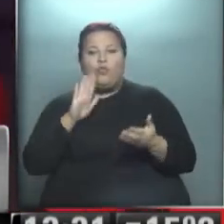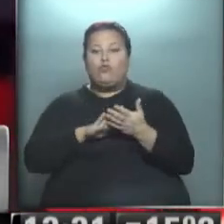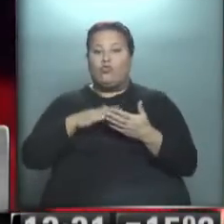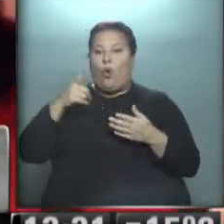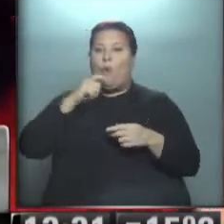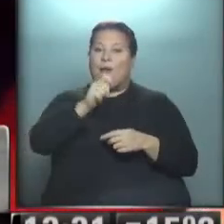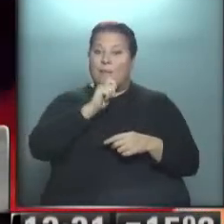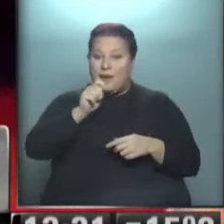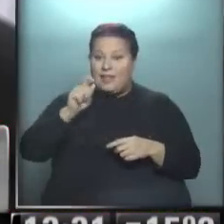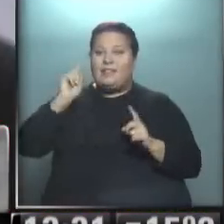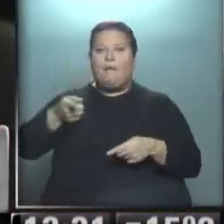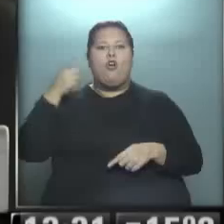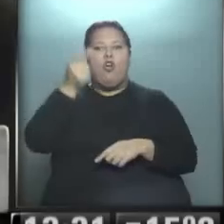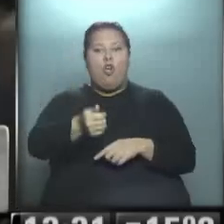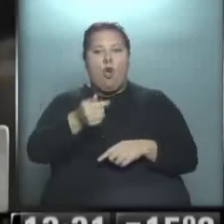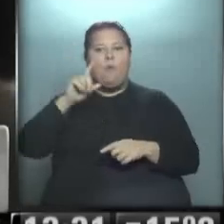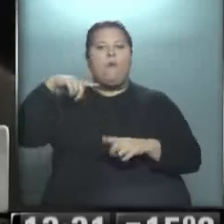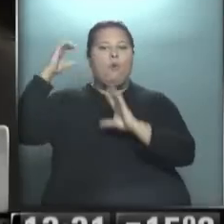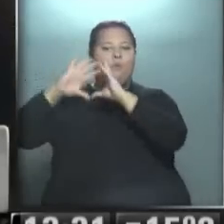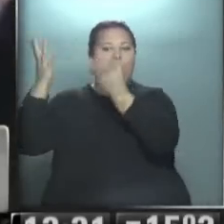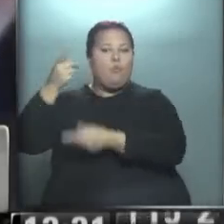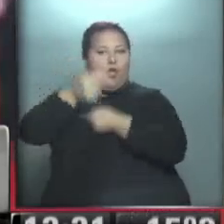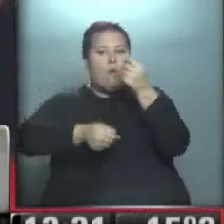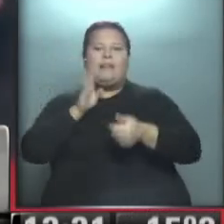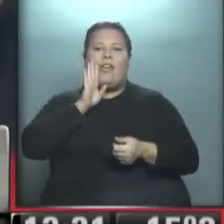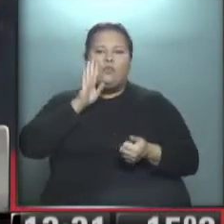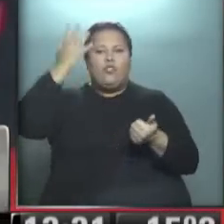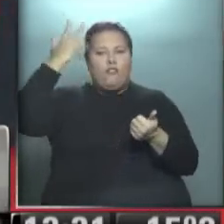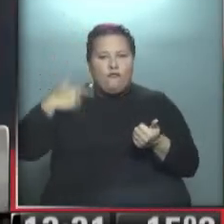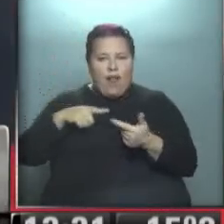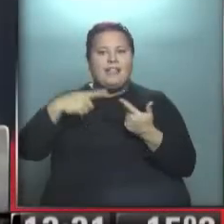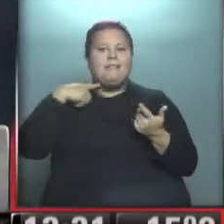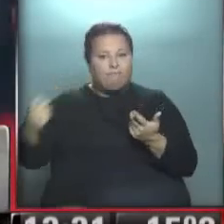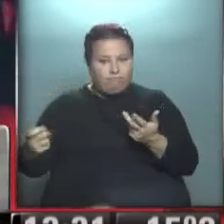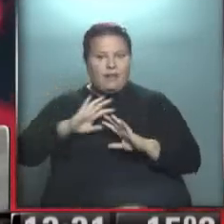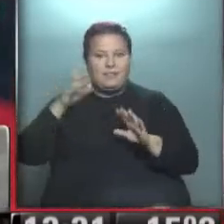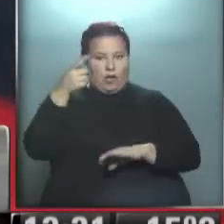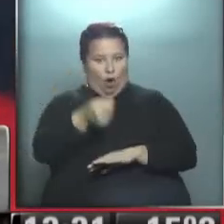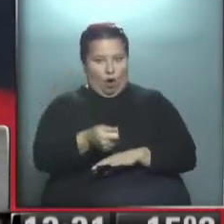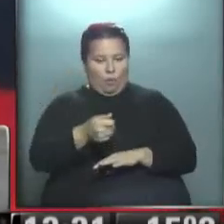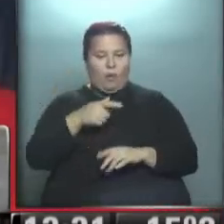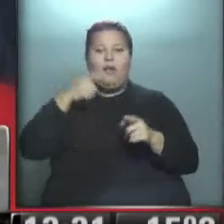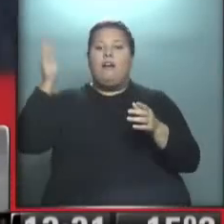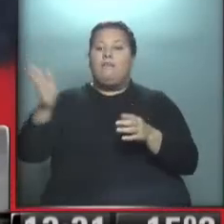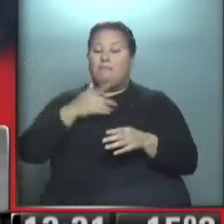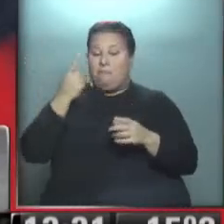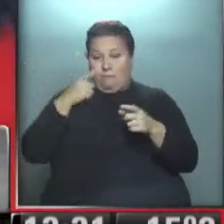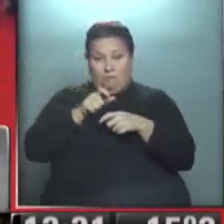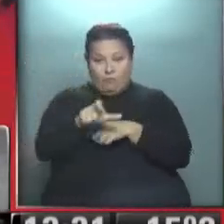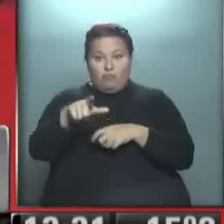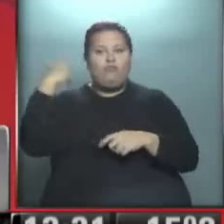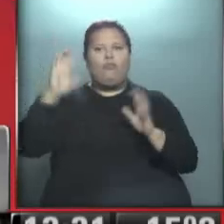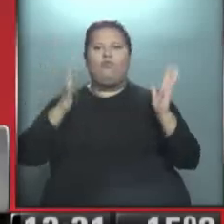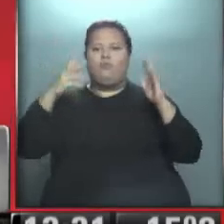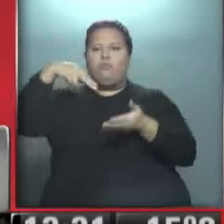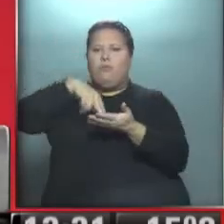pasada de prensa, ya fue comprada por mercados internacionales como Estados Unidos, Francia y España, y que en la proyección en la gala central tuvo una